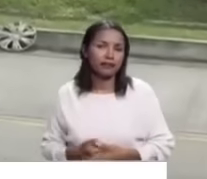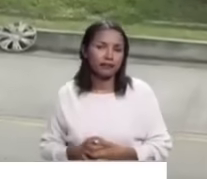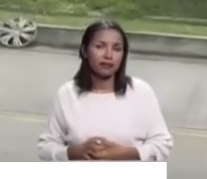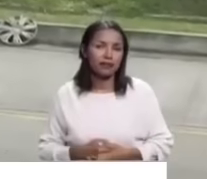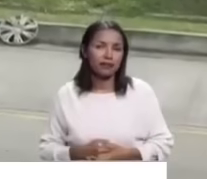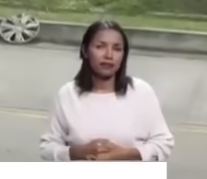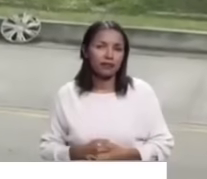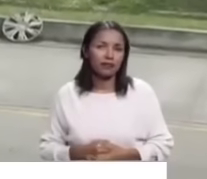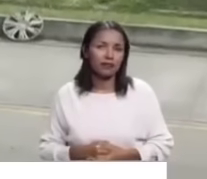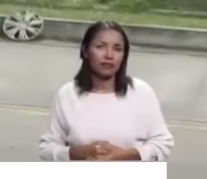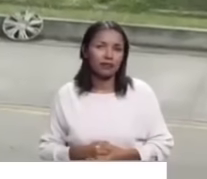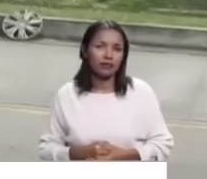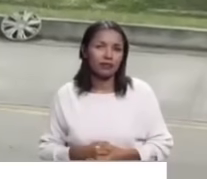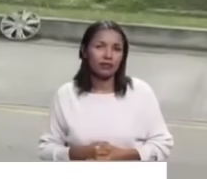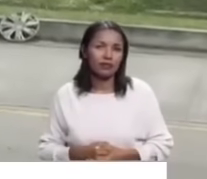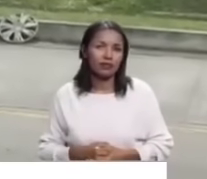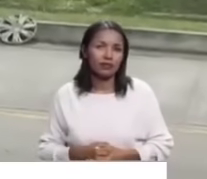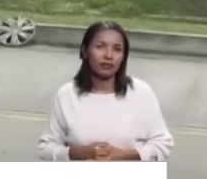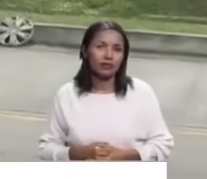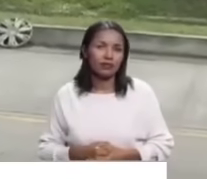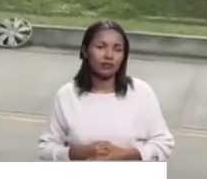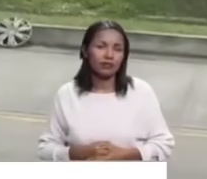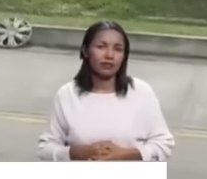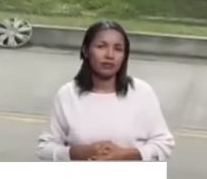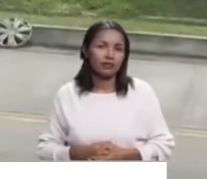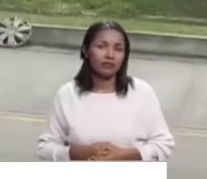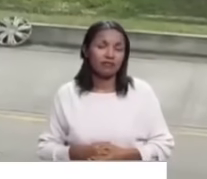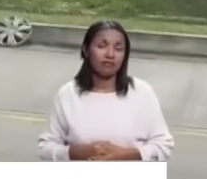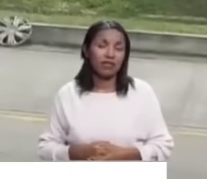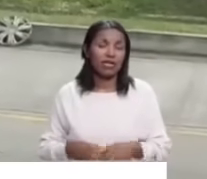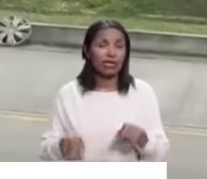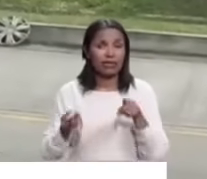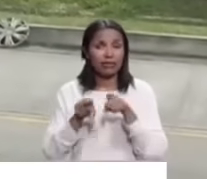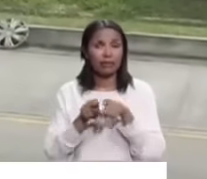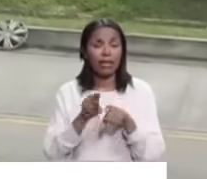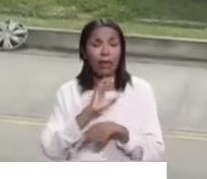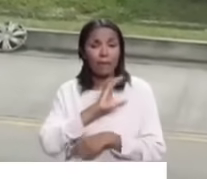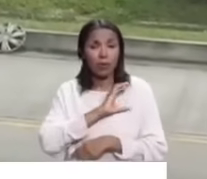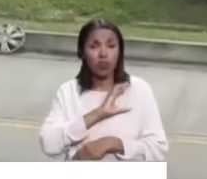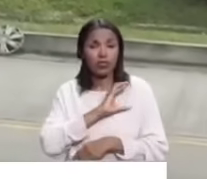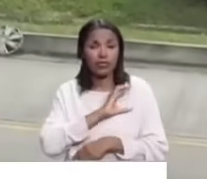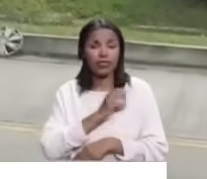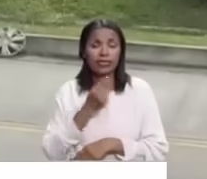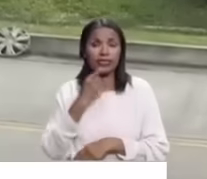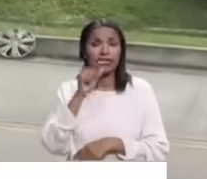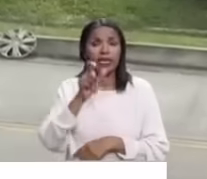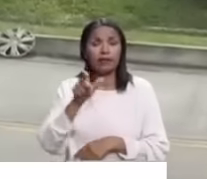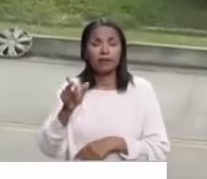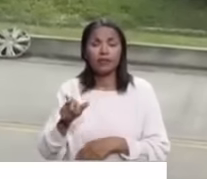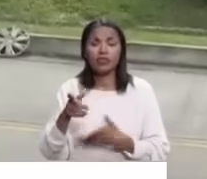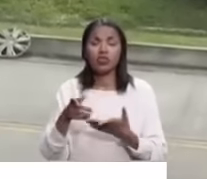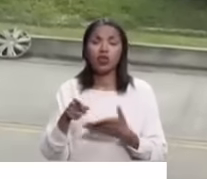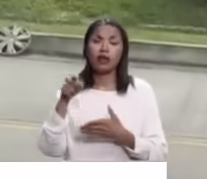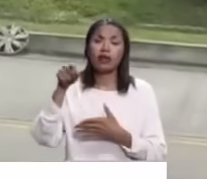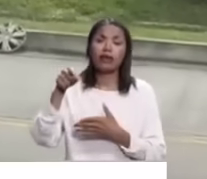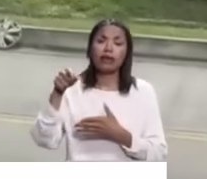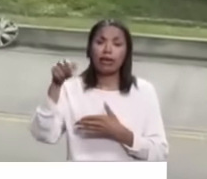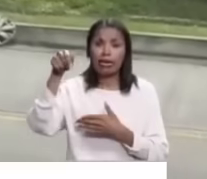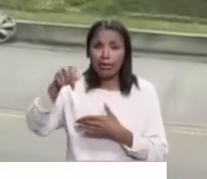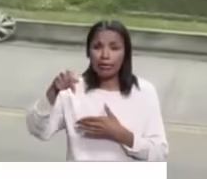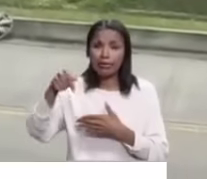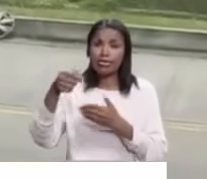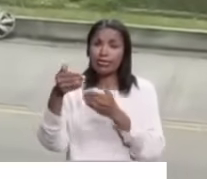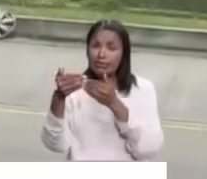el perímetro. Se ha desalojado en varias ocasiones el perímetro de las personas que se mantienen a